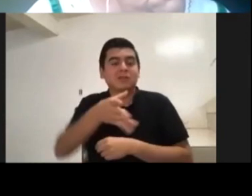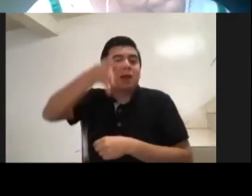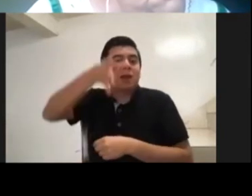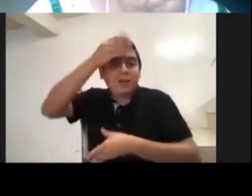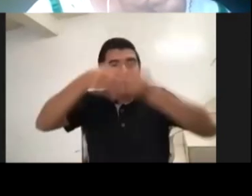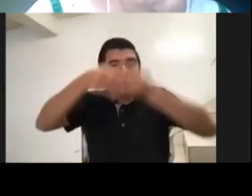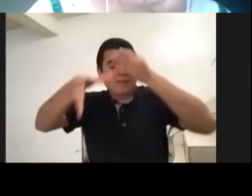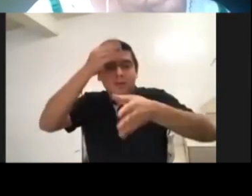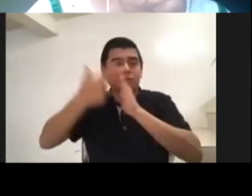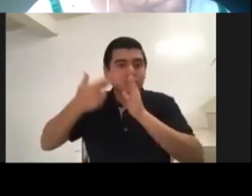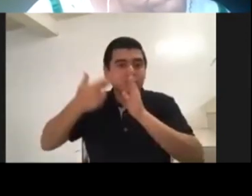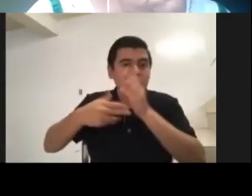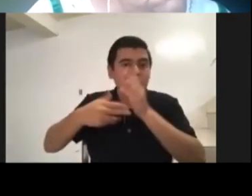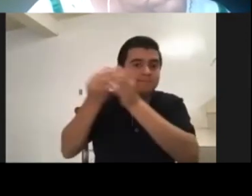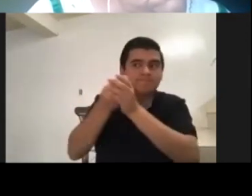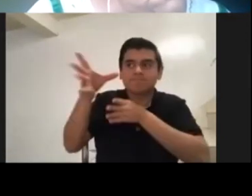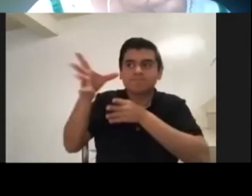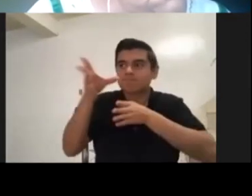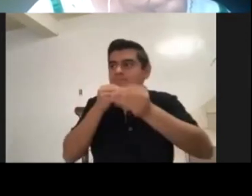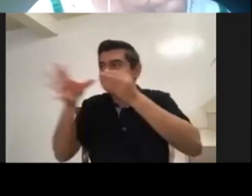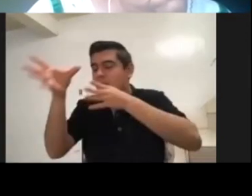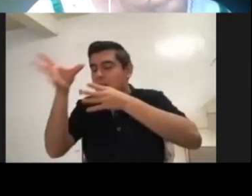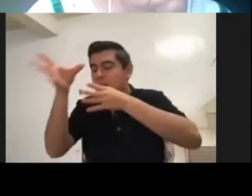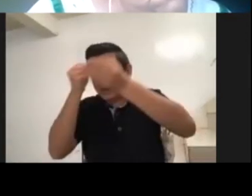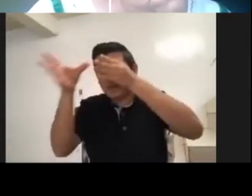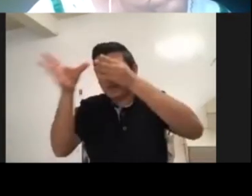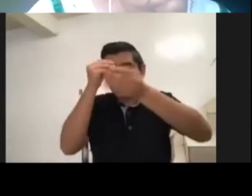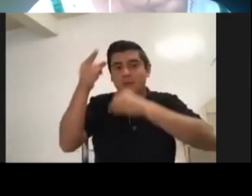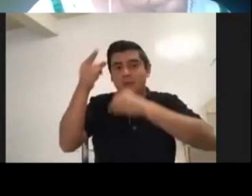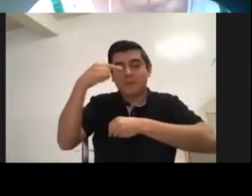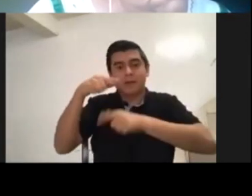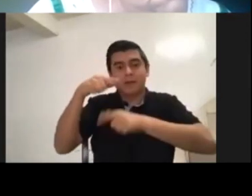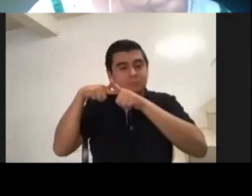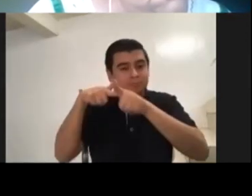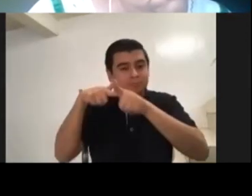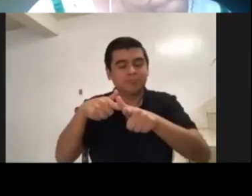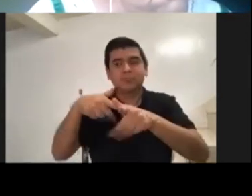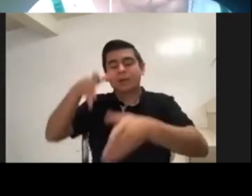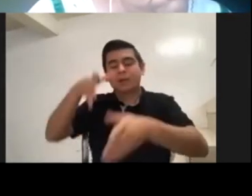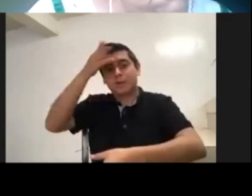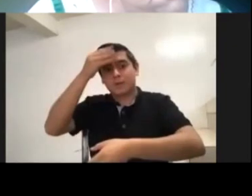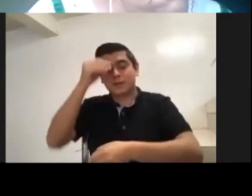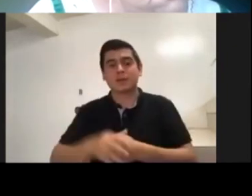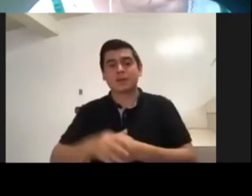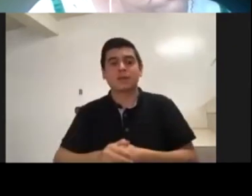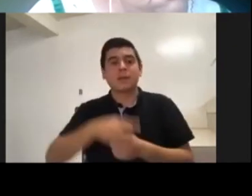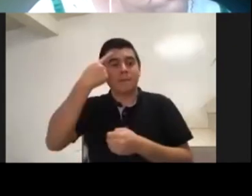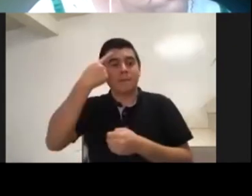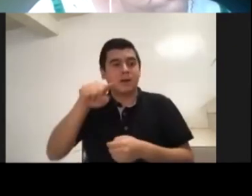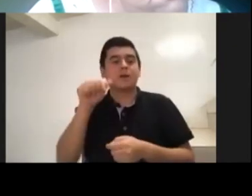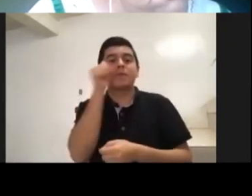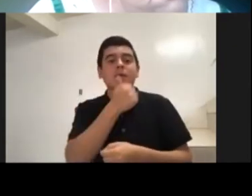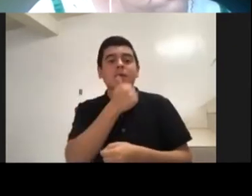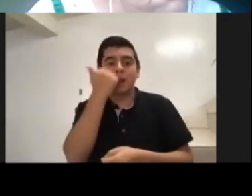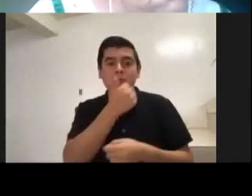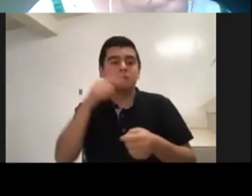quiero aprender a trabajar con la diversidad de mis alumnos, esa es la llave de la puerta que me abre